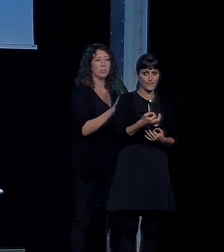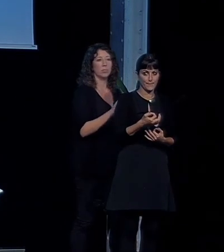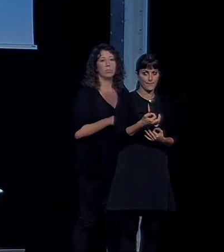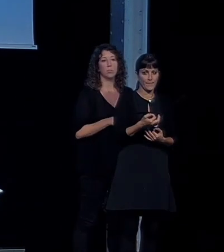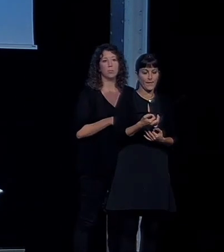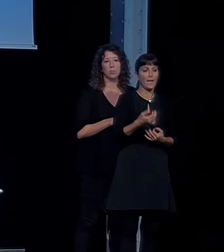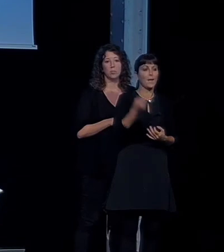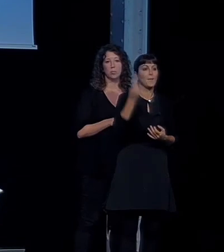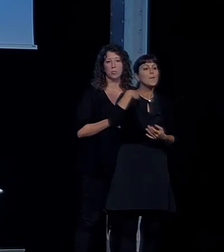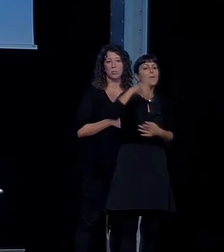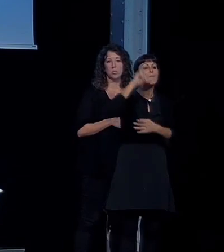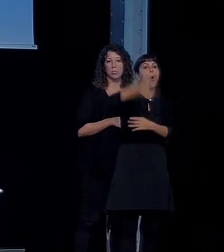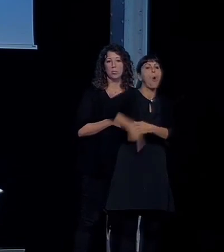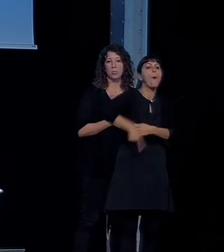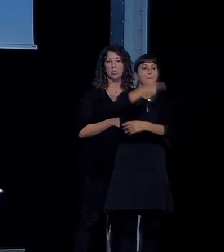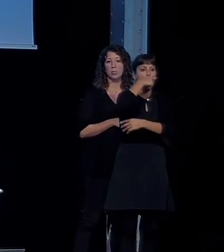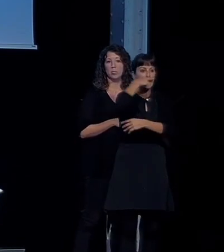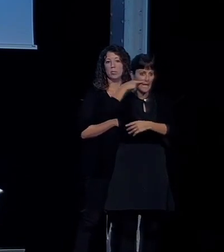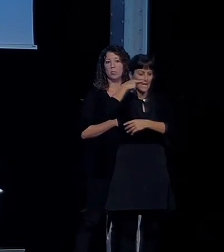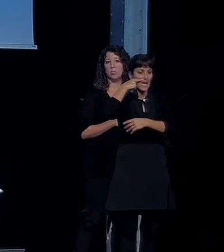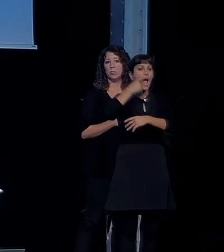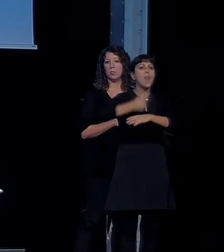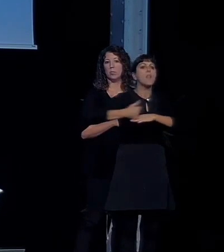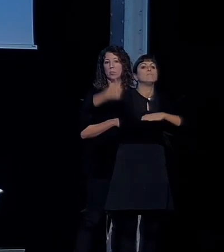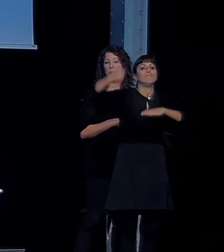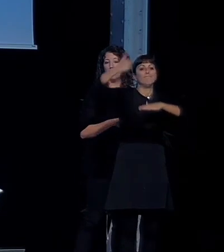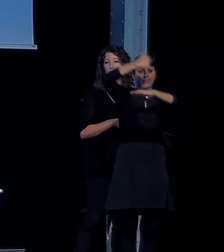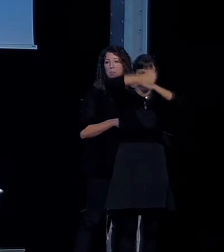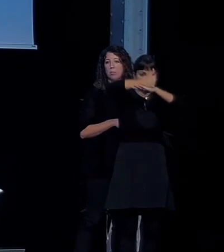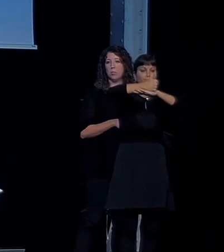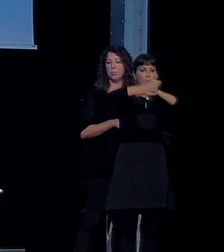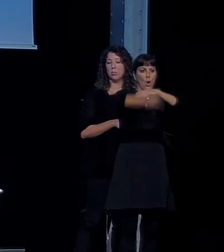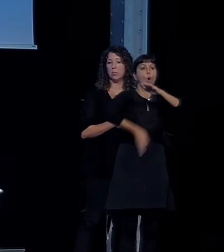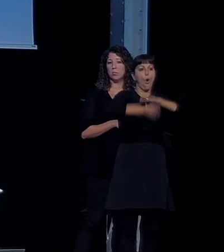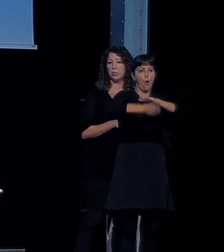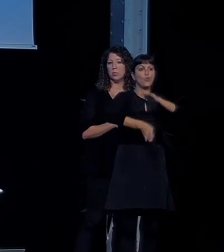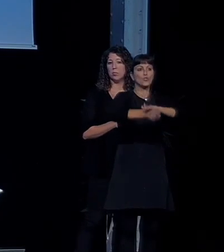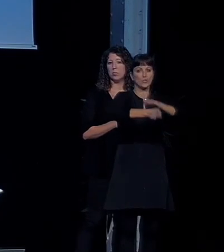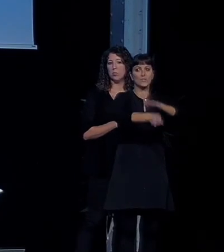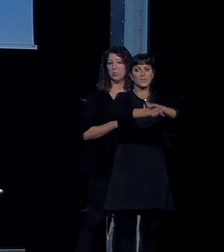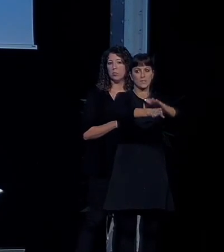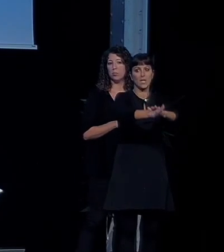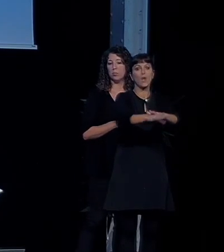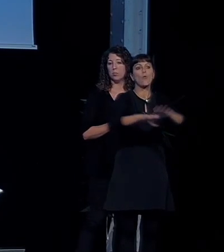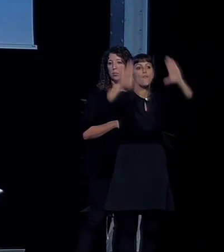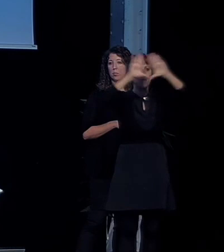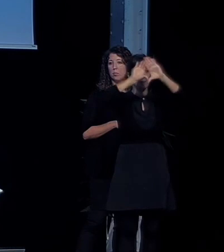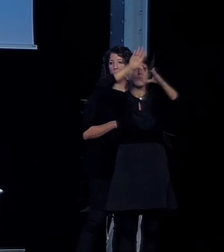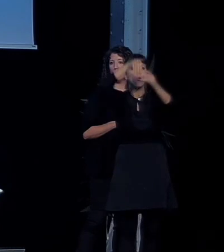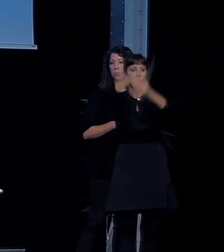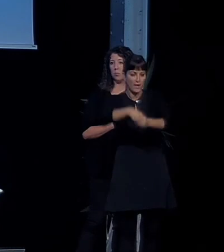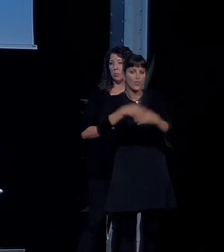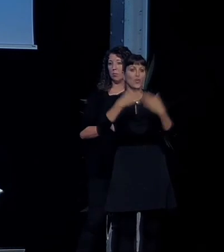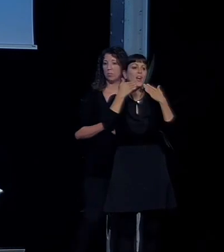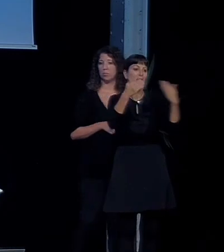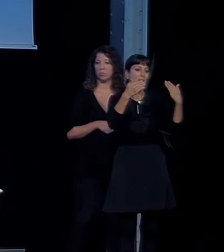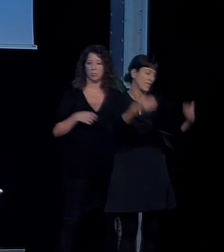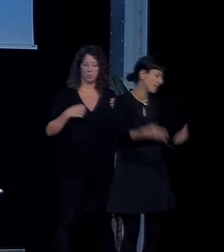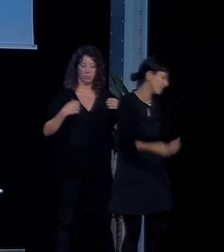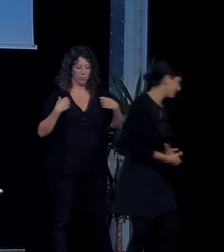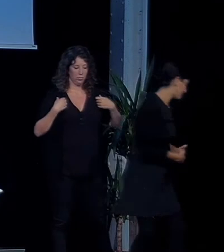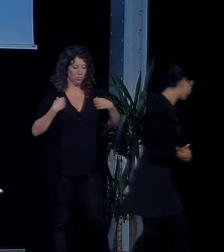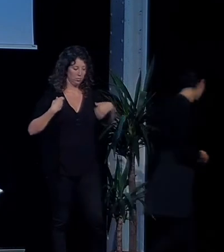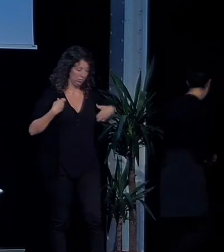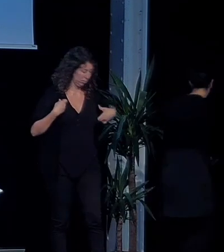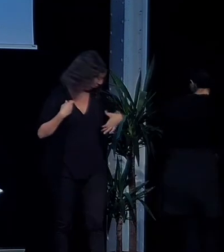tintes patriarcales que todavía a día de hoy se dejan intervenir dentro de algo llamado feminismo. Muchas gracias. Bueno,